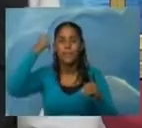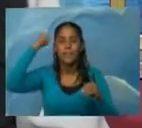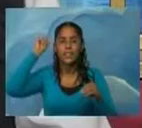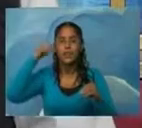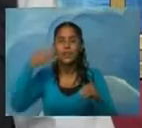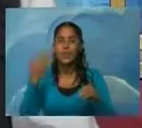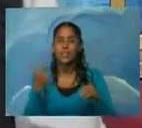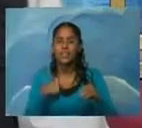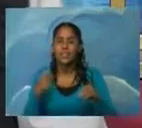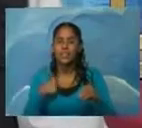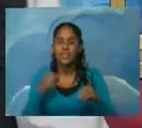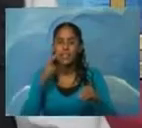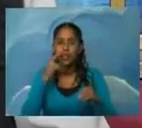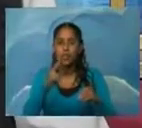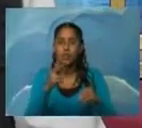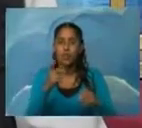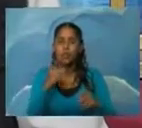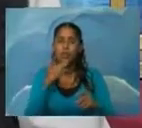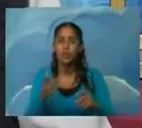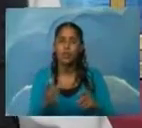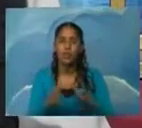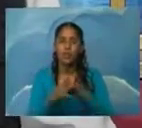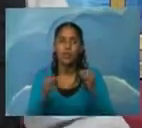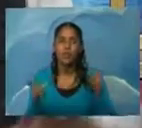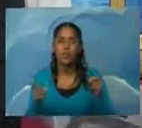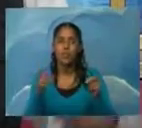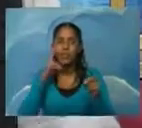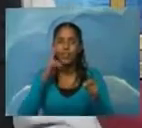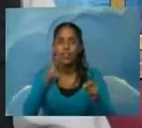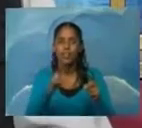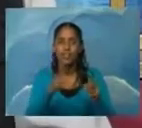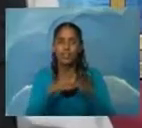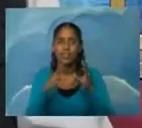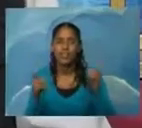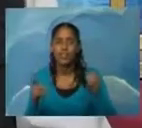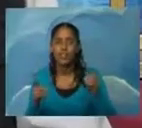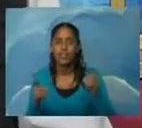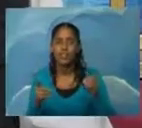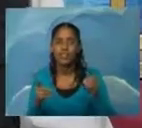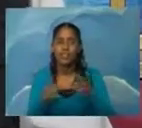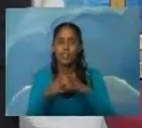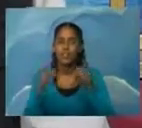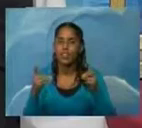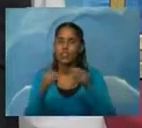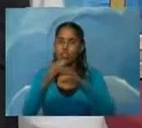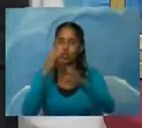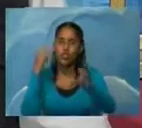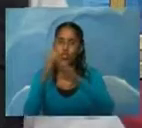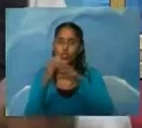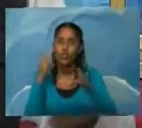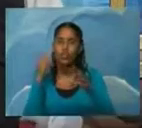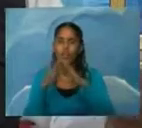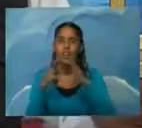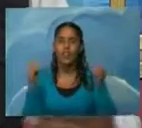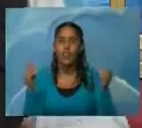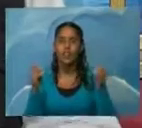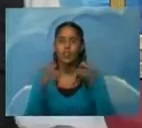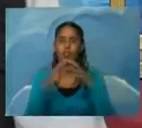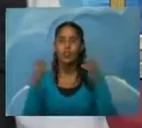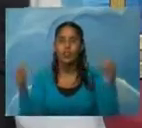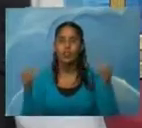que yo vi unos chorizos. Ay, de esos que se hacen con carne. Ay, ay, ay. Y entonces, sí, con